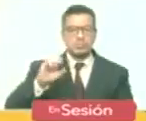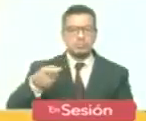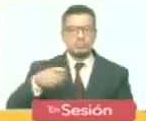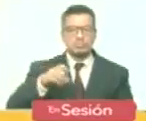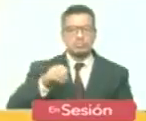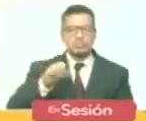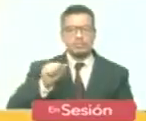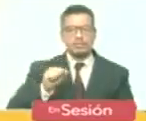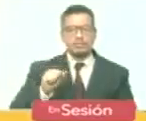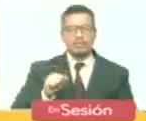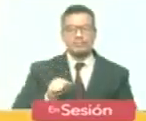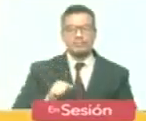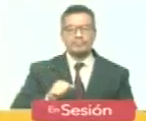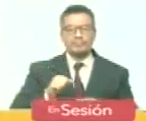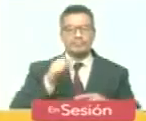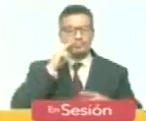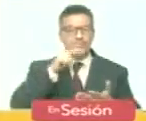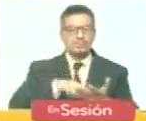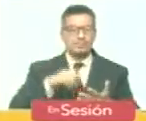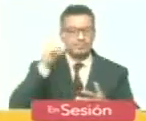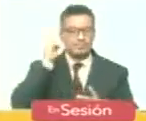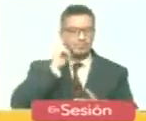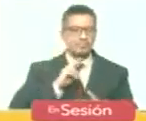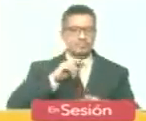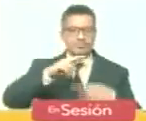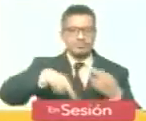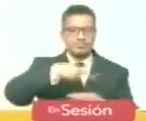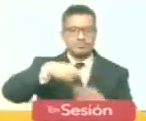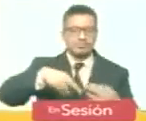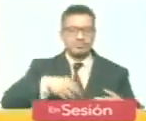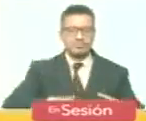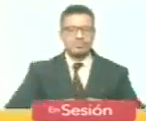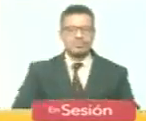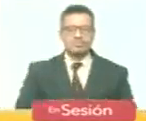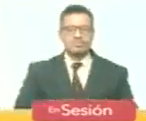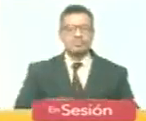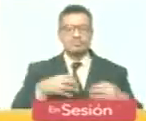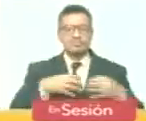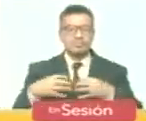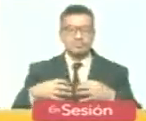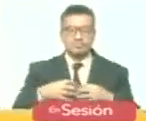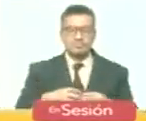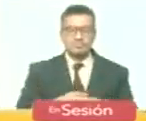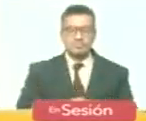lucha bolivariana, en la lucha revolucionaria, en su duelística.